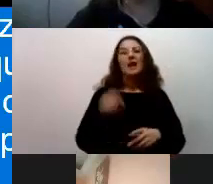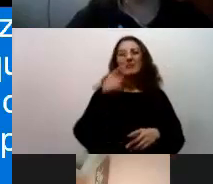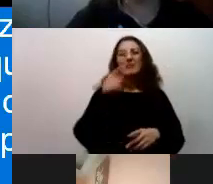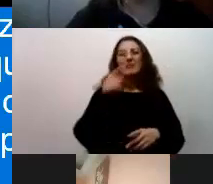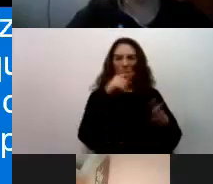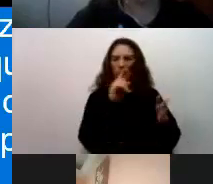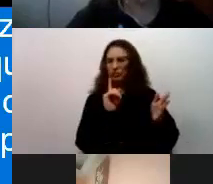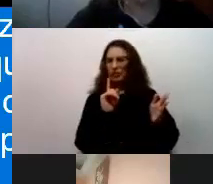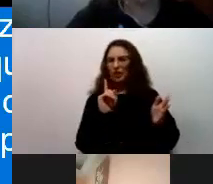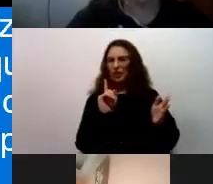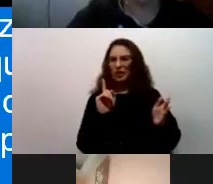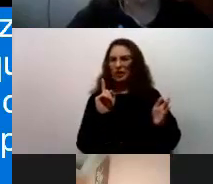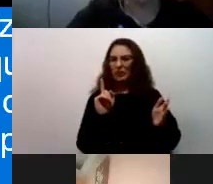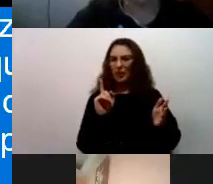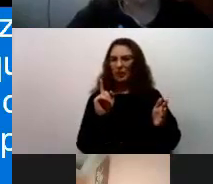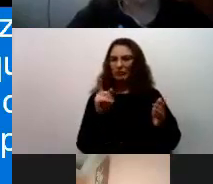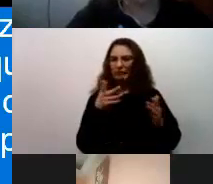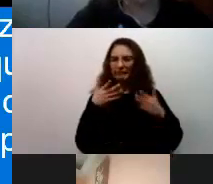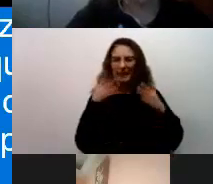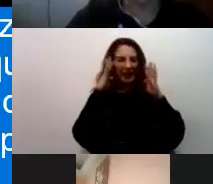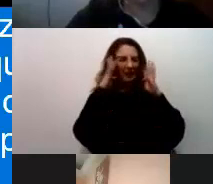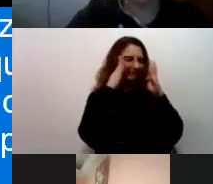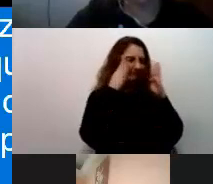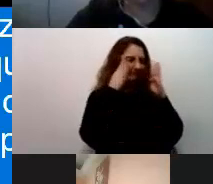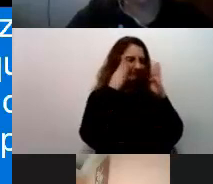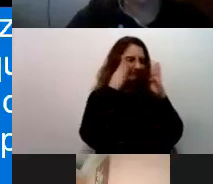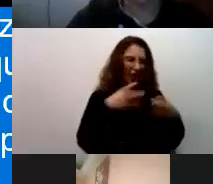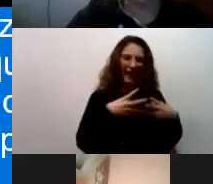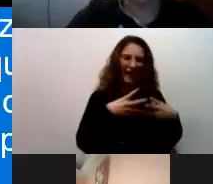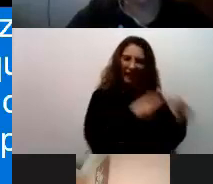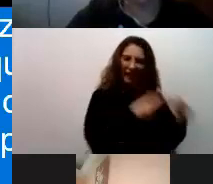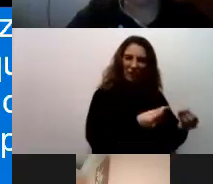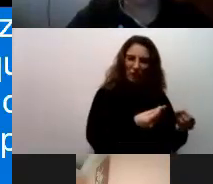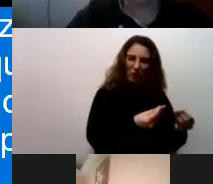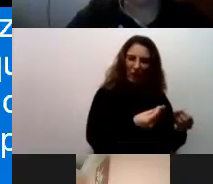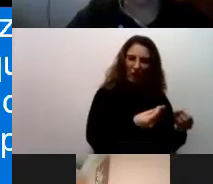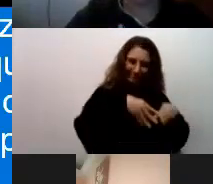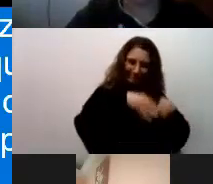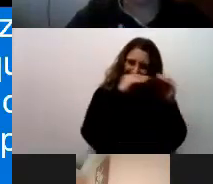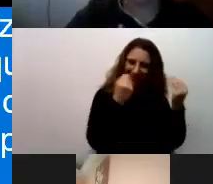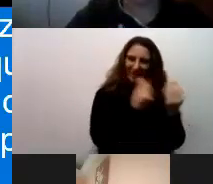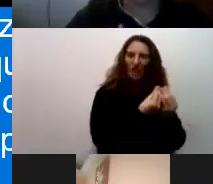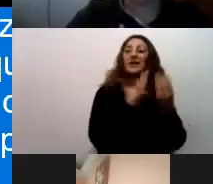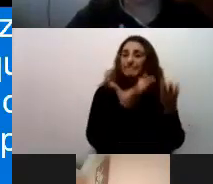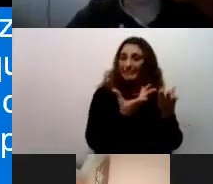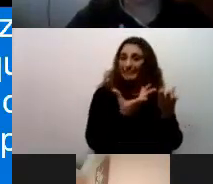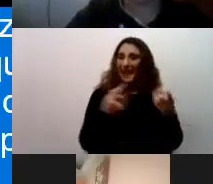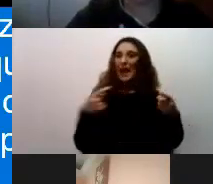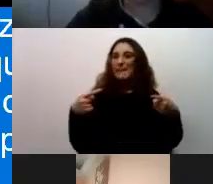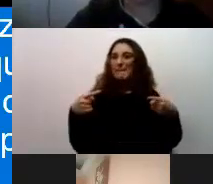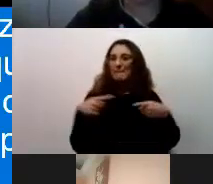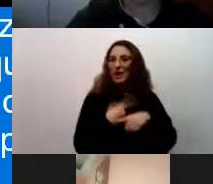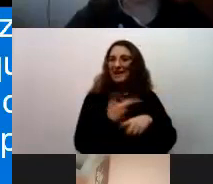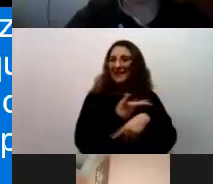que la atención y asistencia integral de la discapacidad constituye una política pública de nuestro país. Tengamos